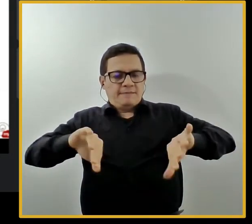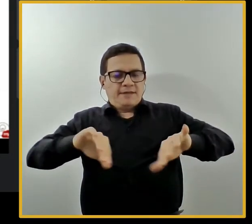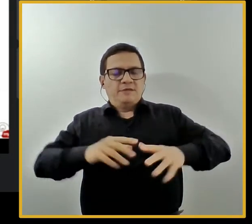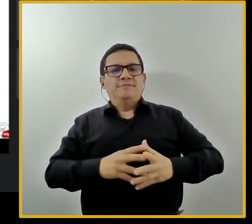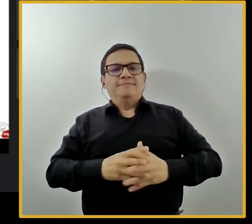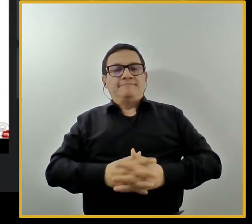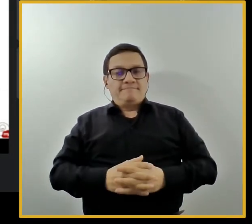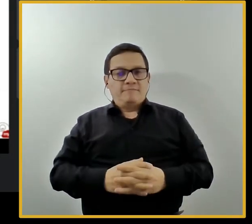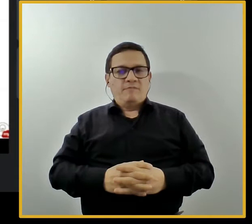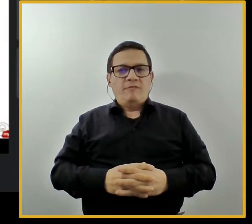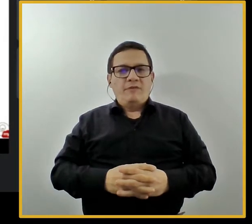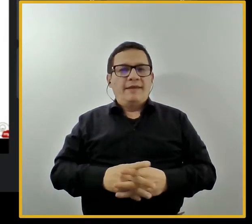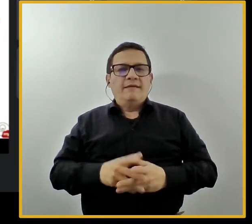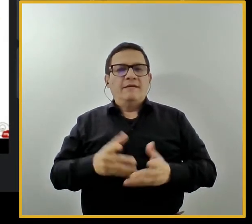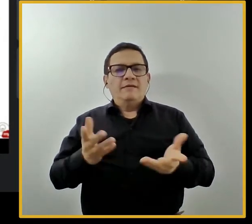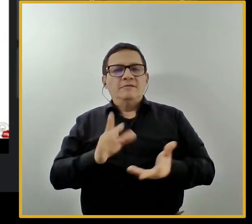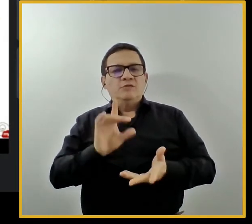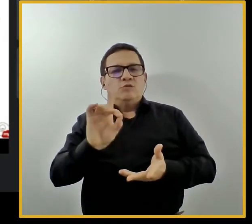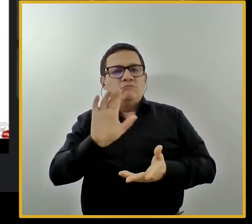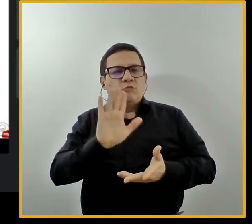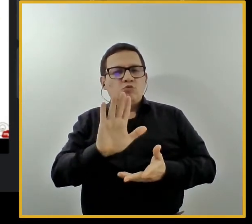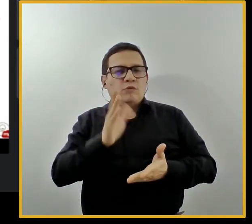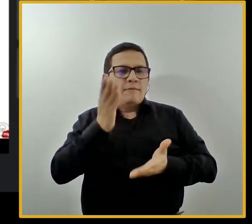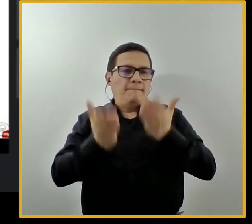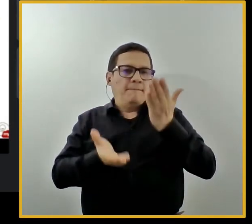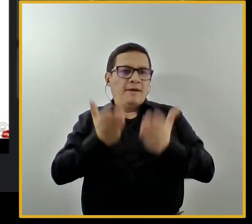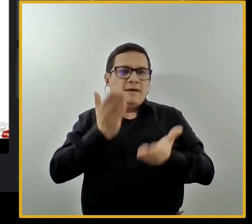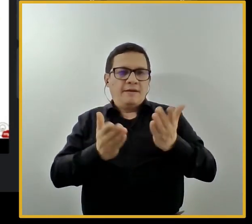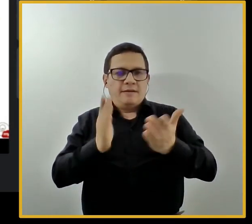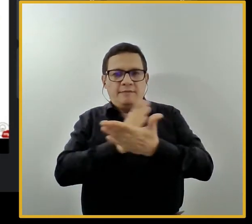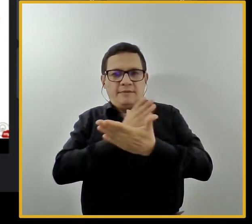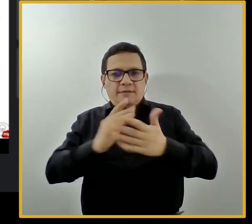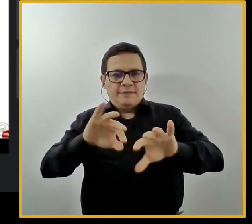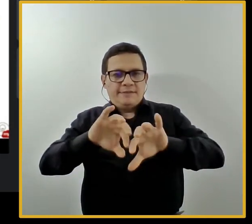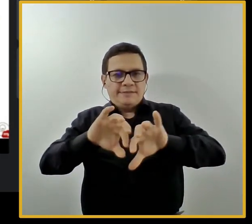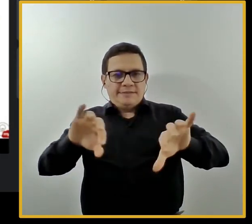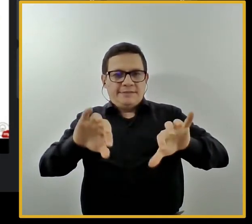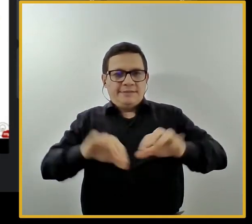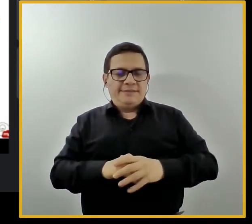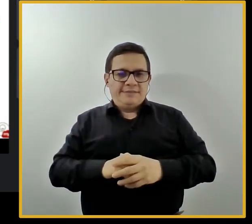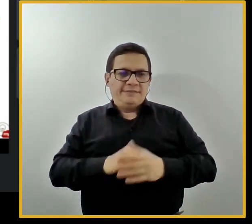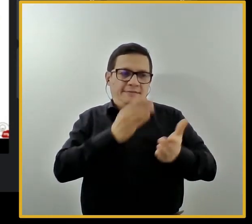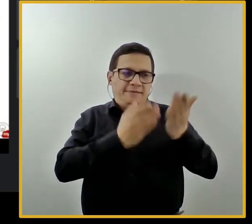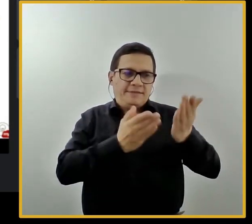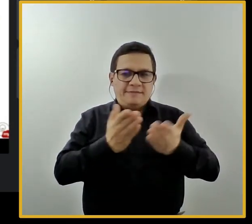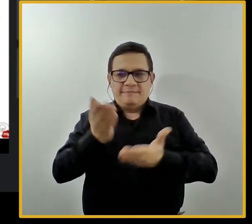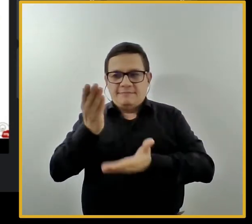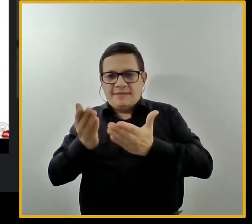de variables